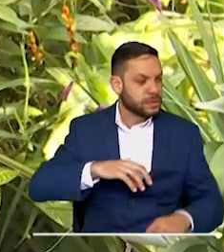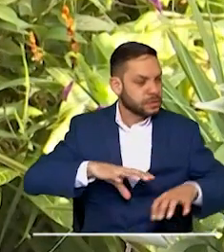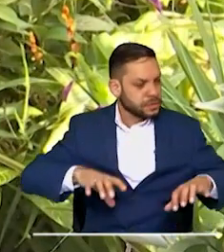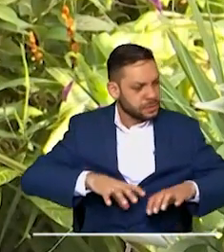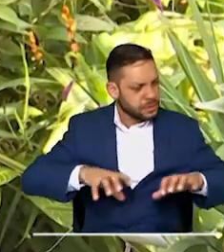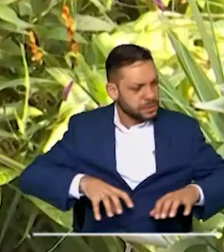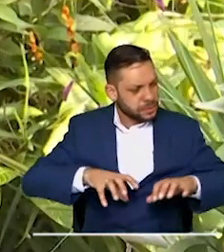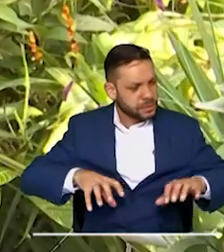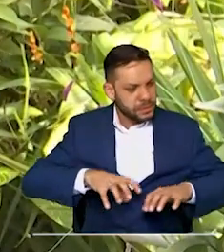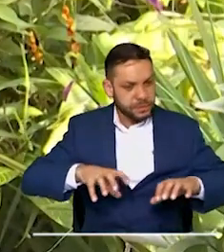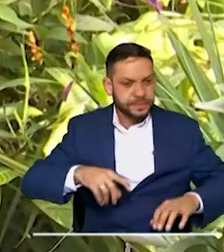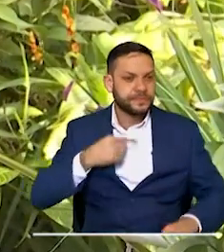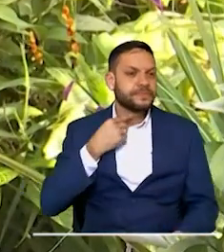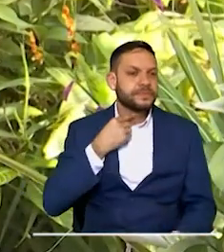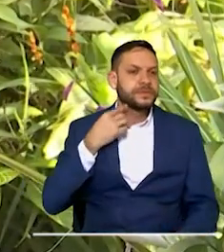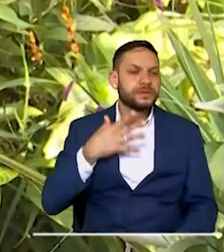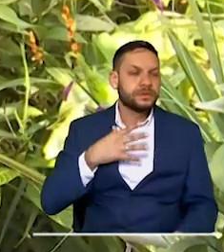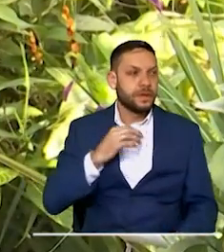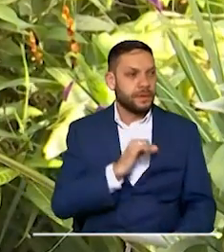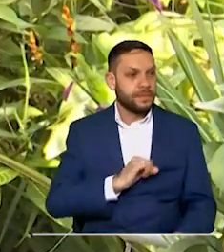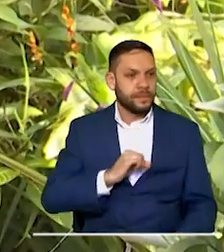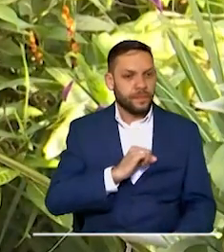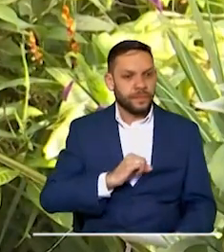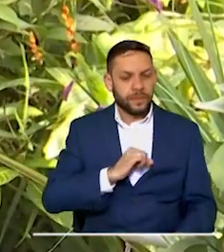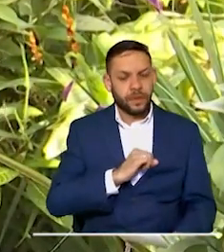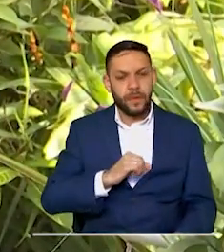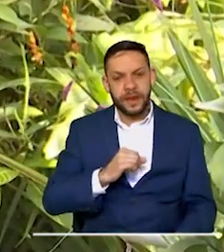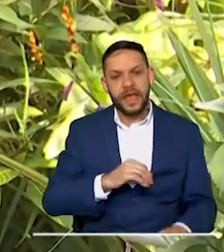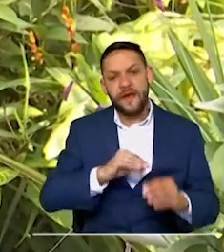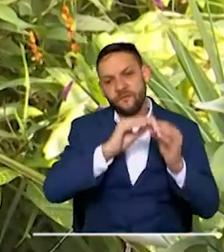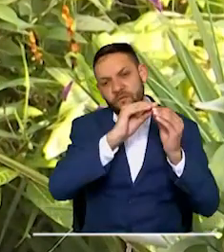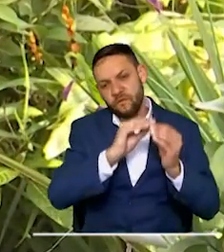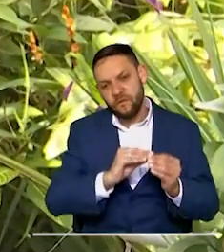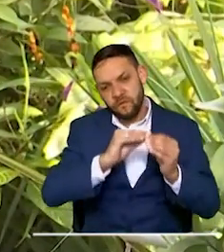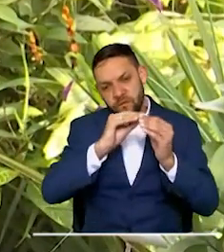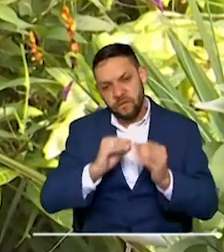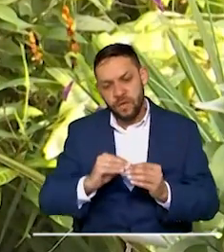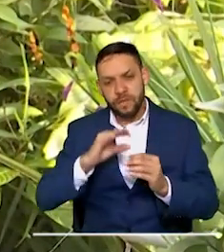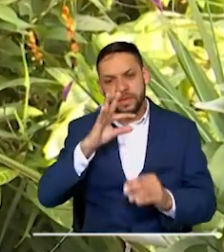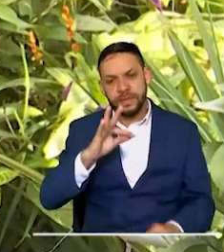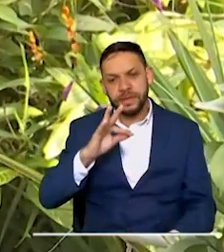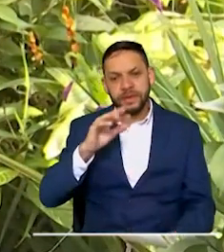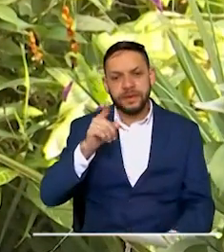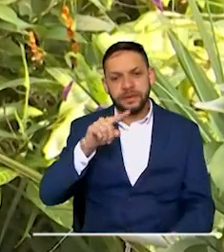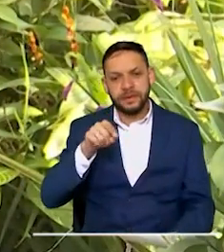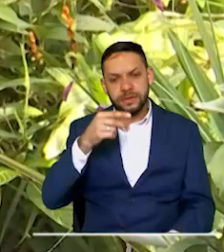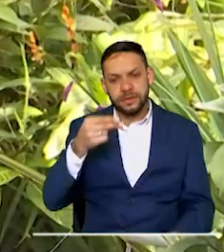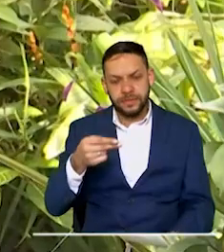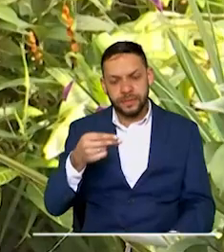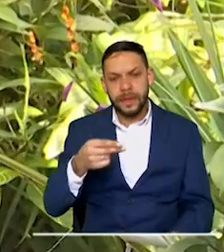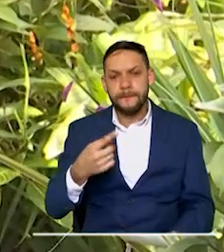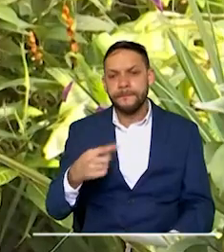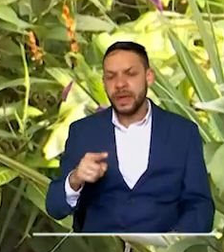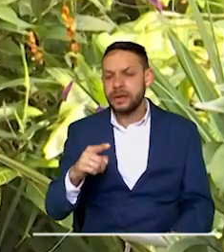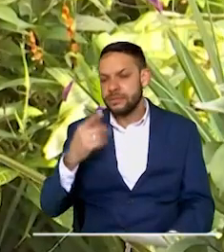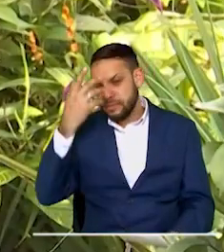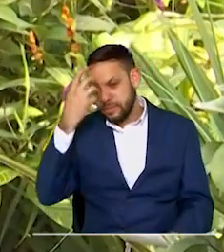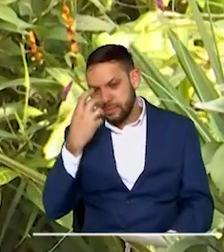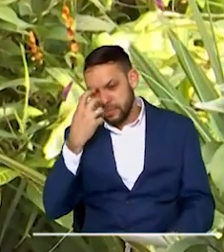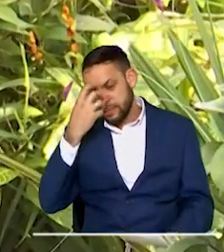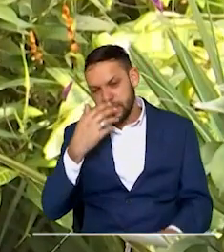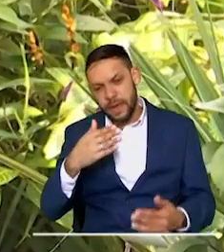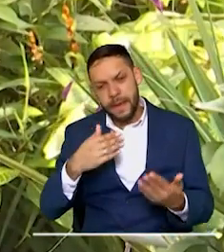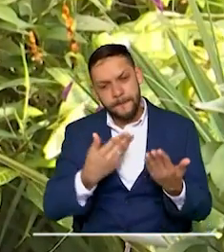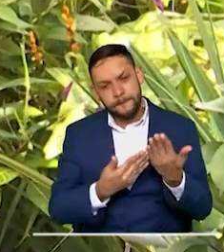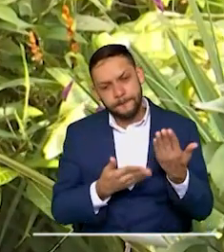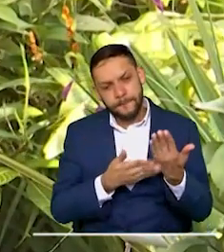tiroides. En la ecografía vemos la estructura de la tiroides, pero no sabemos qué tal está funcionando ella, y con este examen nos